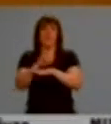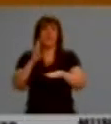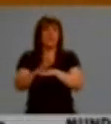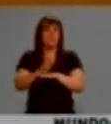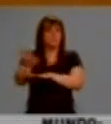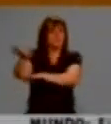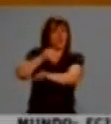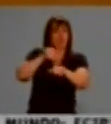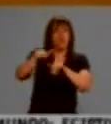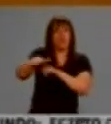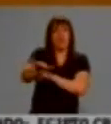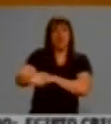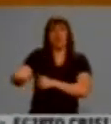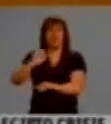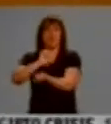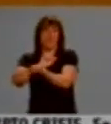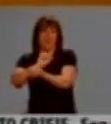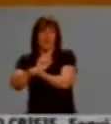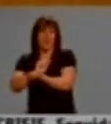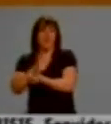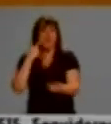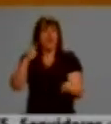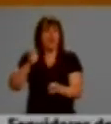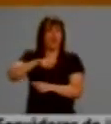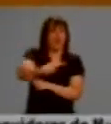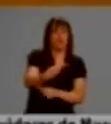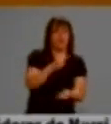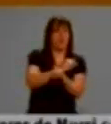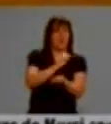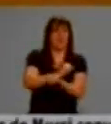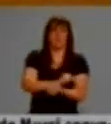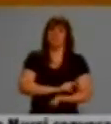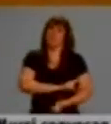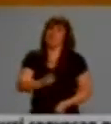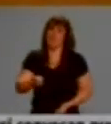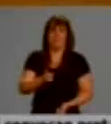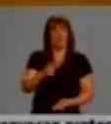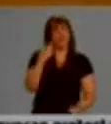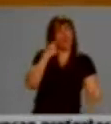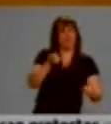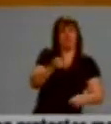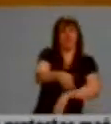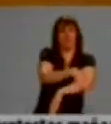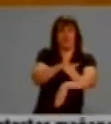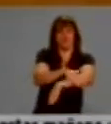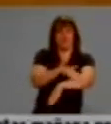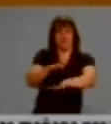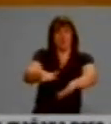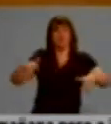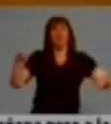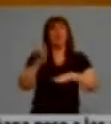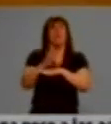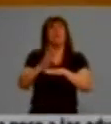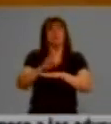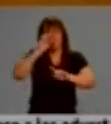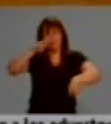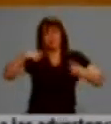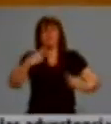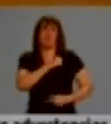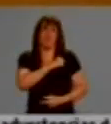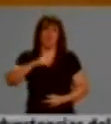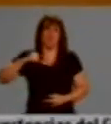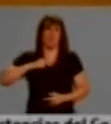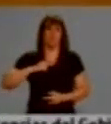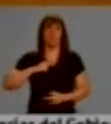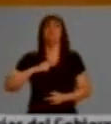la cárcel, no se le controla desde la cárcel, pero tampoco se le controla desde el Gobierno. El Parlamento es autónomo y